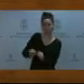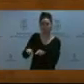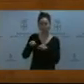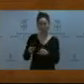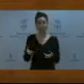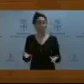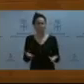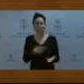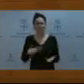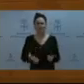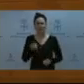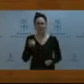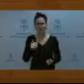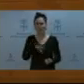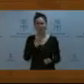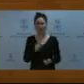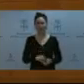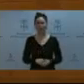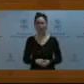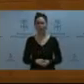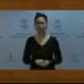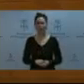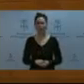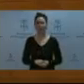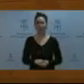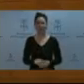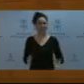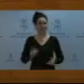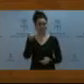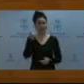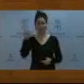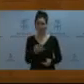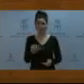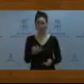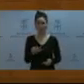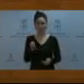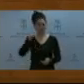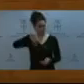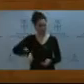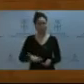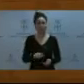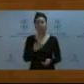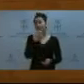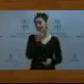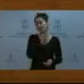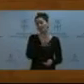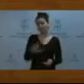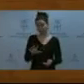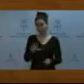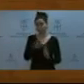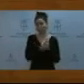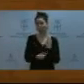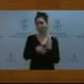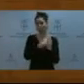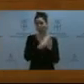esto, pues que tenga éxito, por supuesto, que si hay 45 en el programa, que se cumpla. Pues sí,